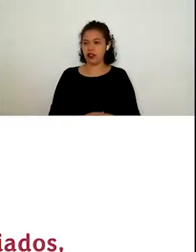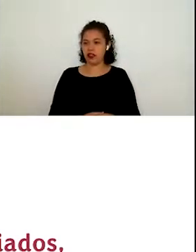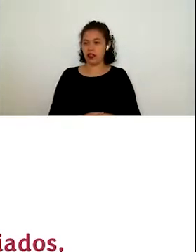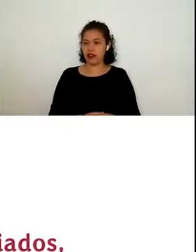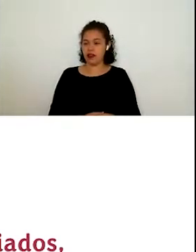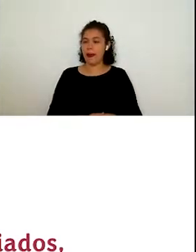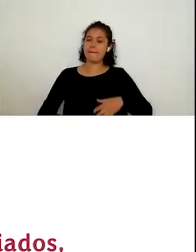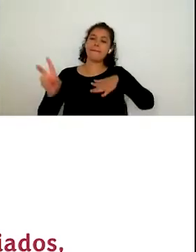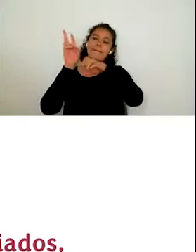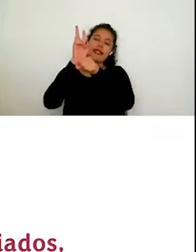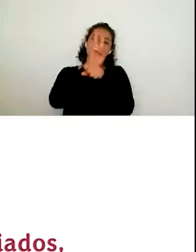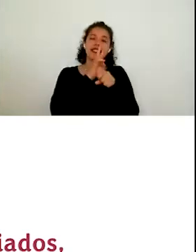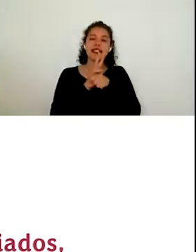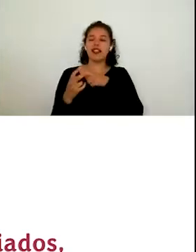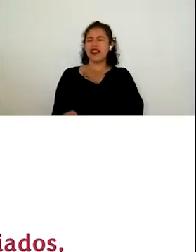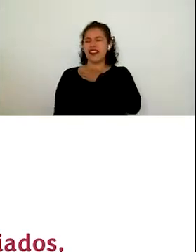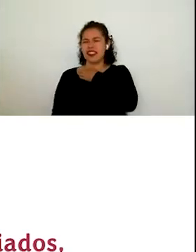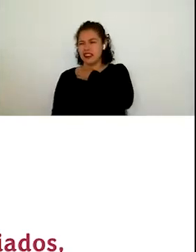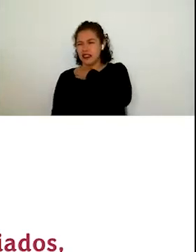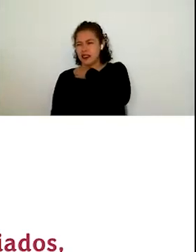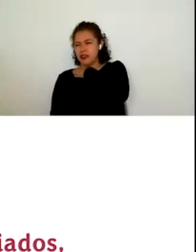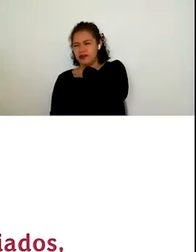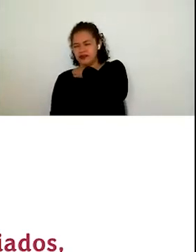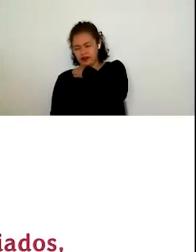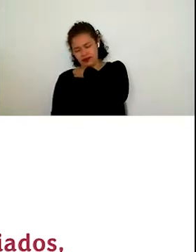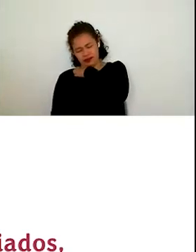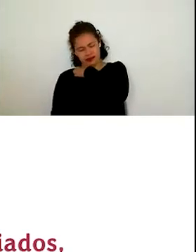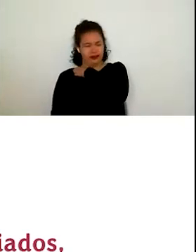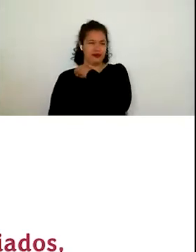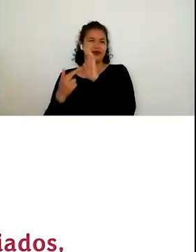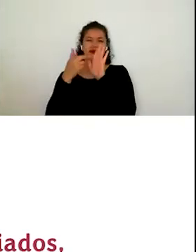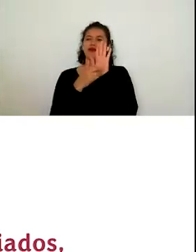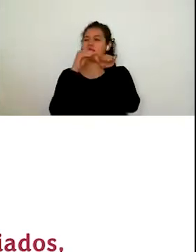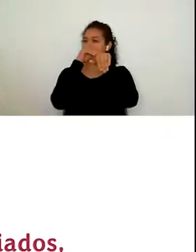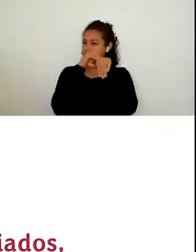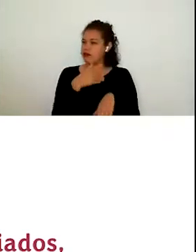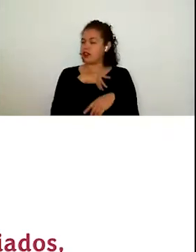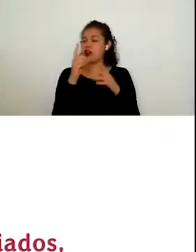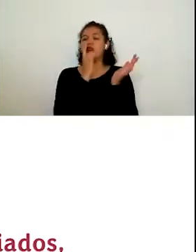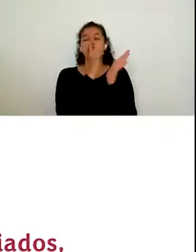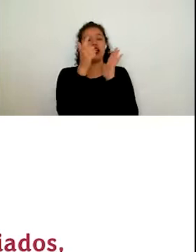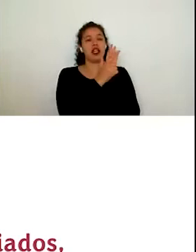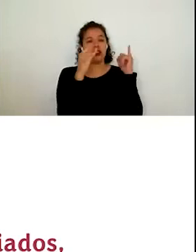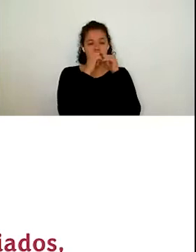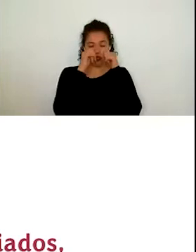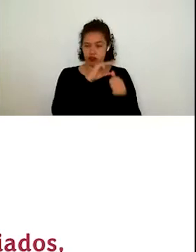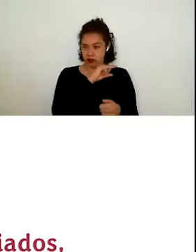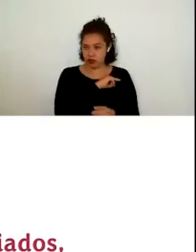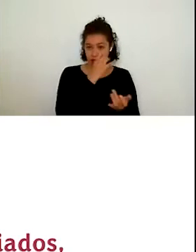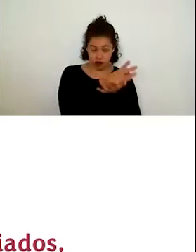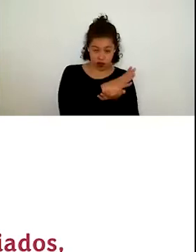vigilar que se cumpla con la reglamentación, no solamente de la Ley de Instituciones de Asistencia Privada,